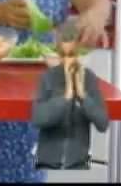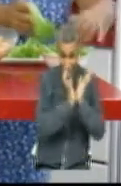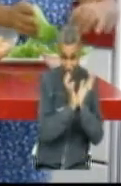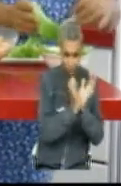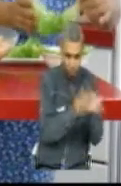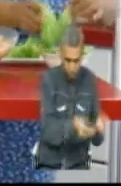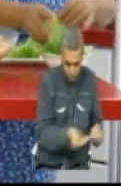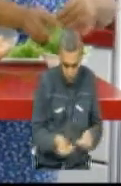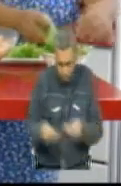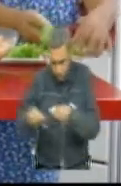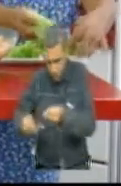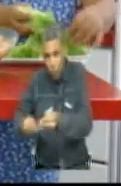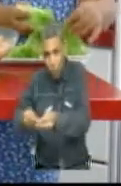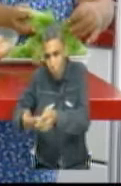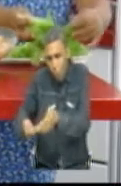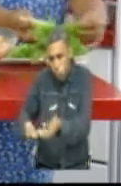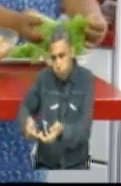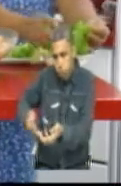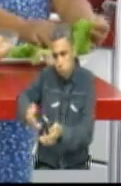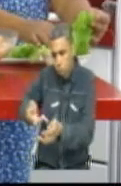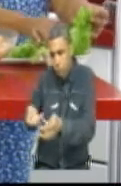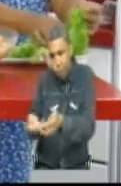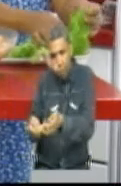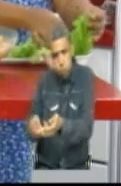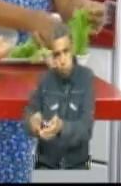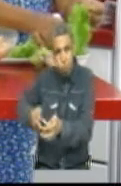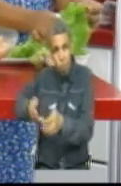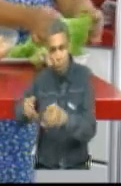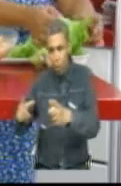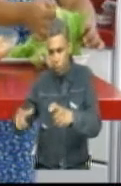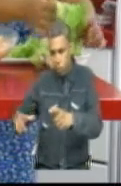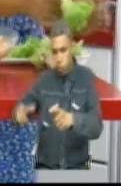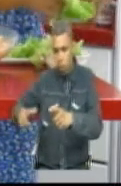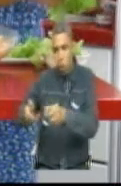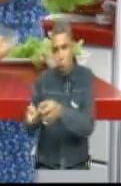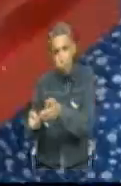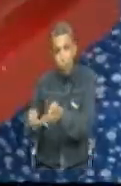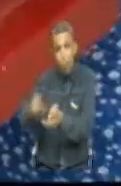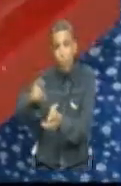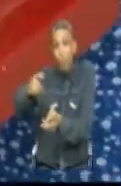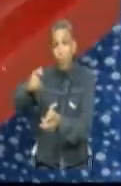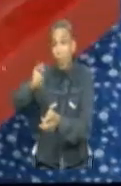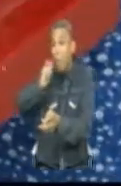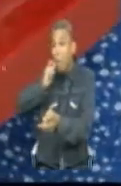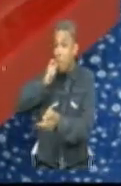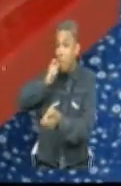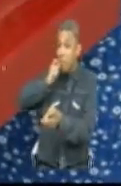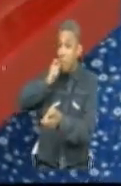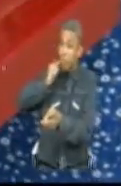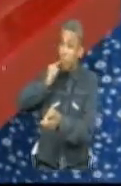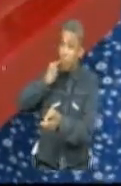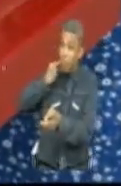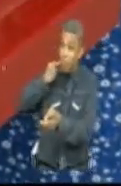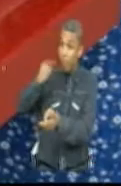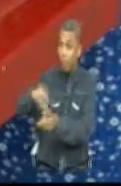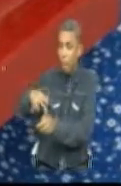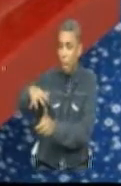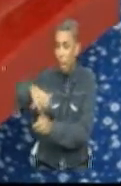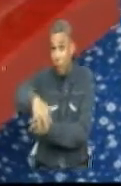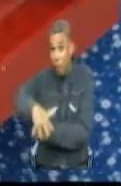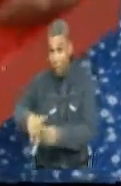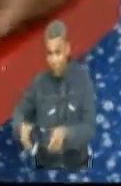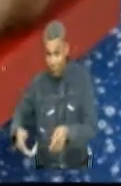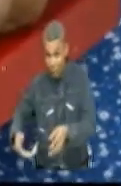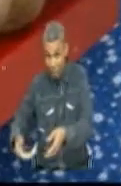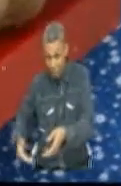entonces ayudarles a la bolsita para que no la dejen no la desperdicien antes de usar como perfecto bueno ya vimos que hizo aquí un